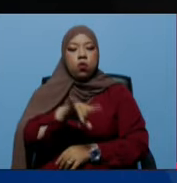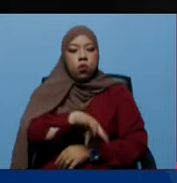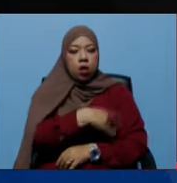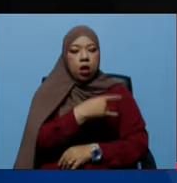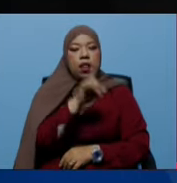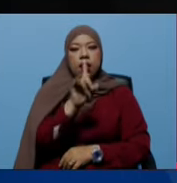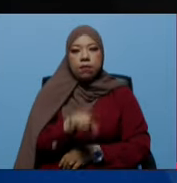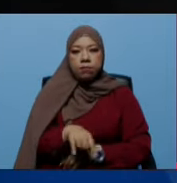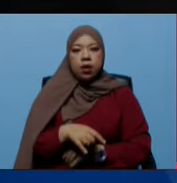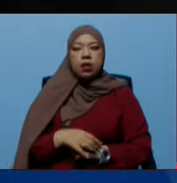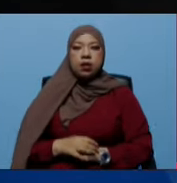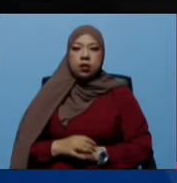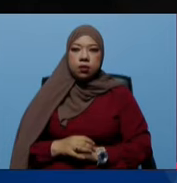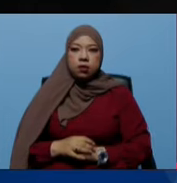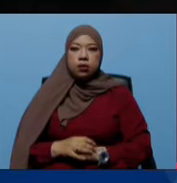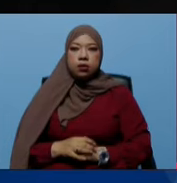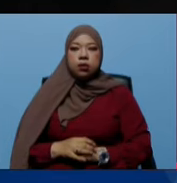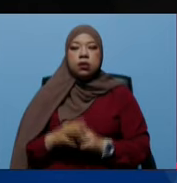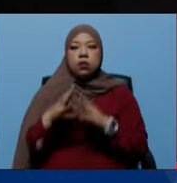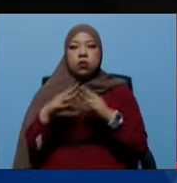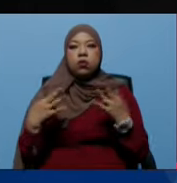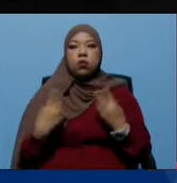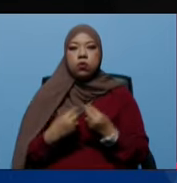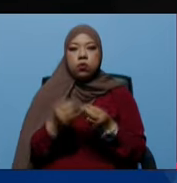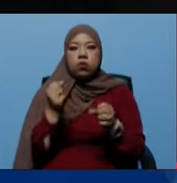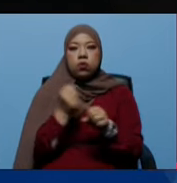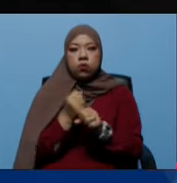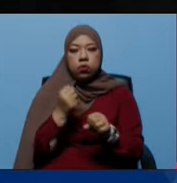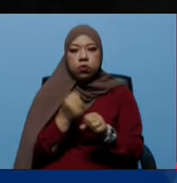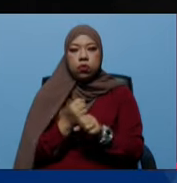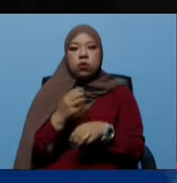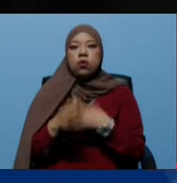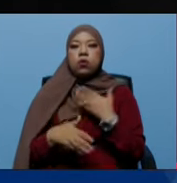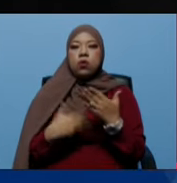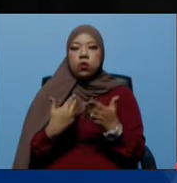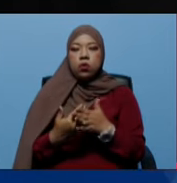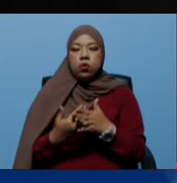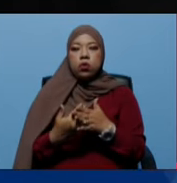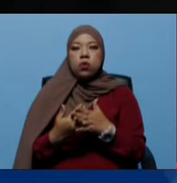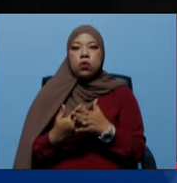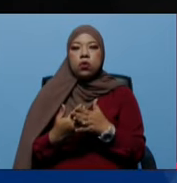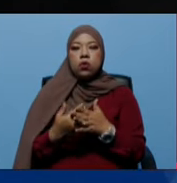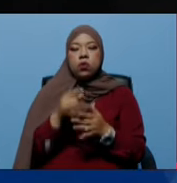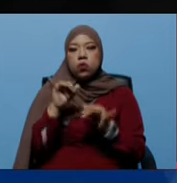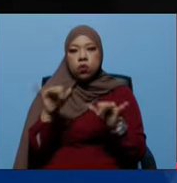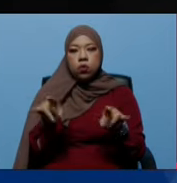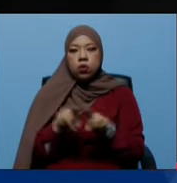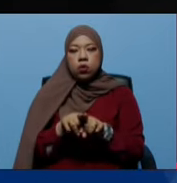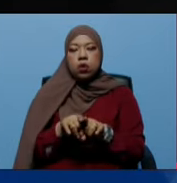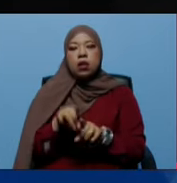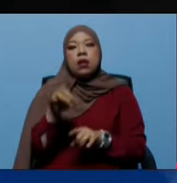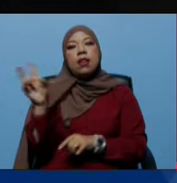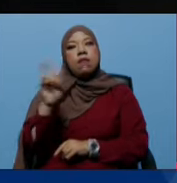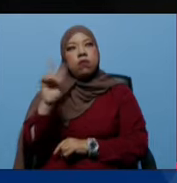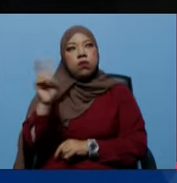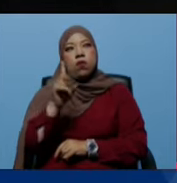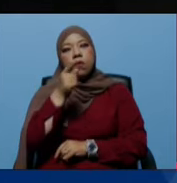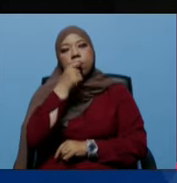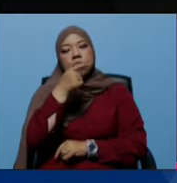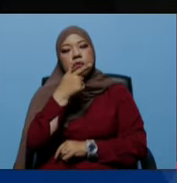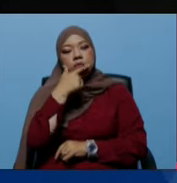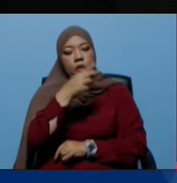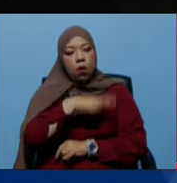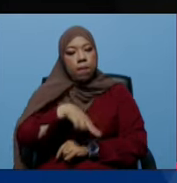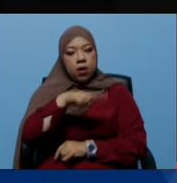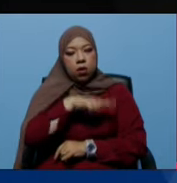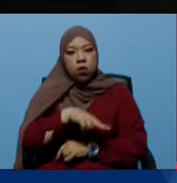universitario también. Estaba la compañera Jacqueline Farías de la misión Venezuela Bella, que ha